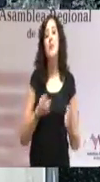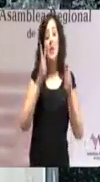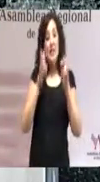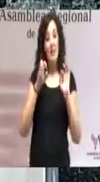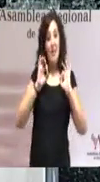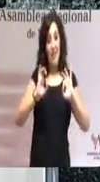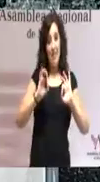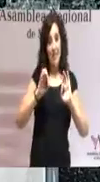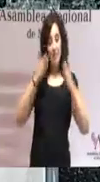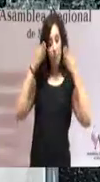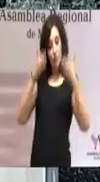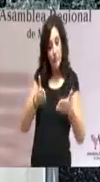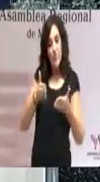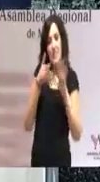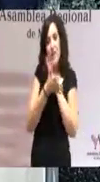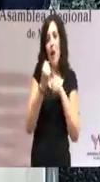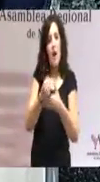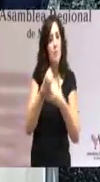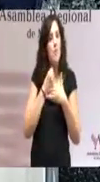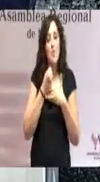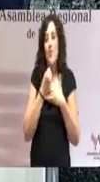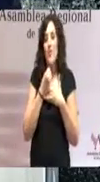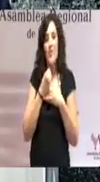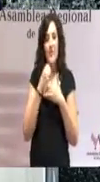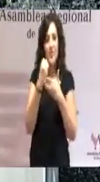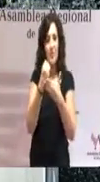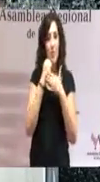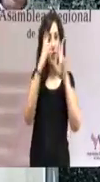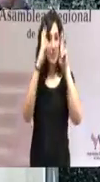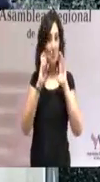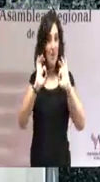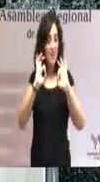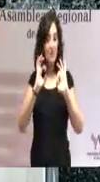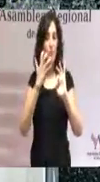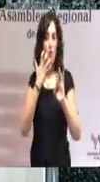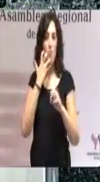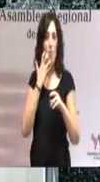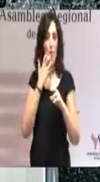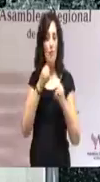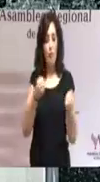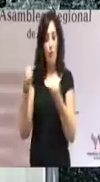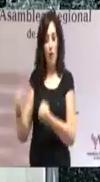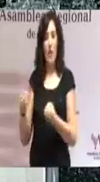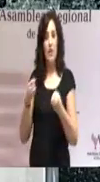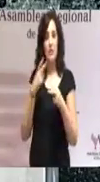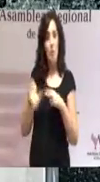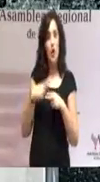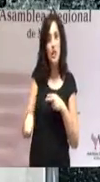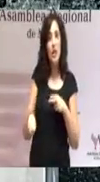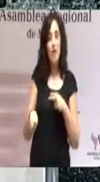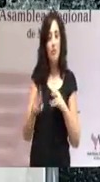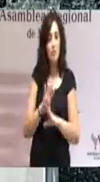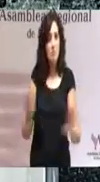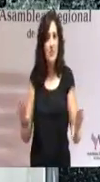fundamental que tengamos el apoyo no solo de las fuerzas vivas y políticas de esta región, sino